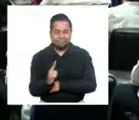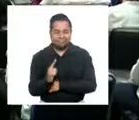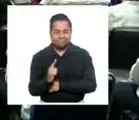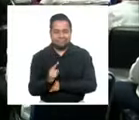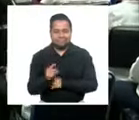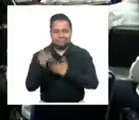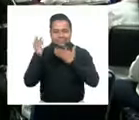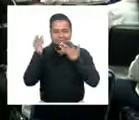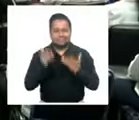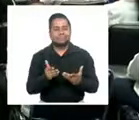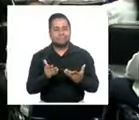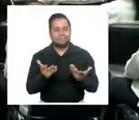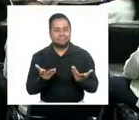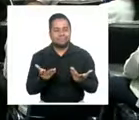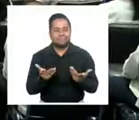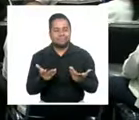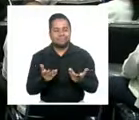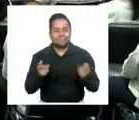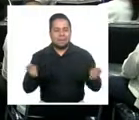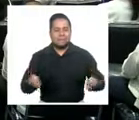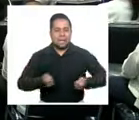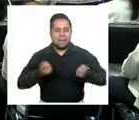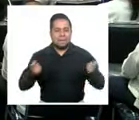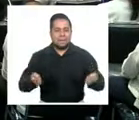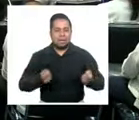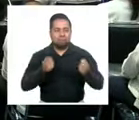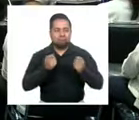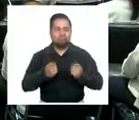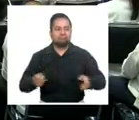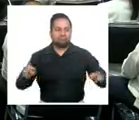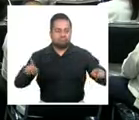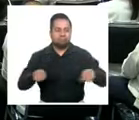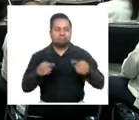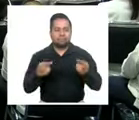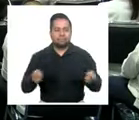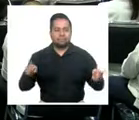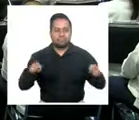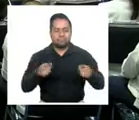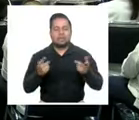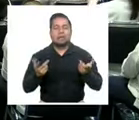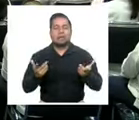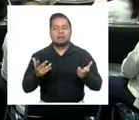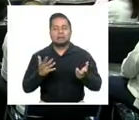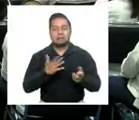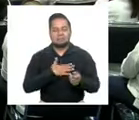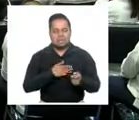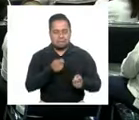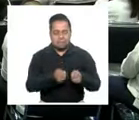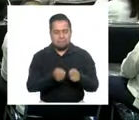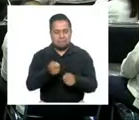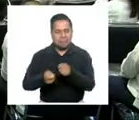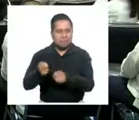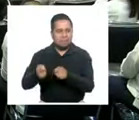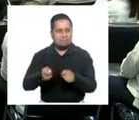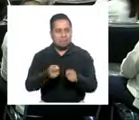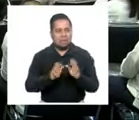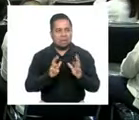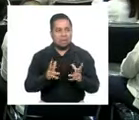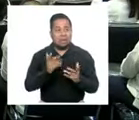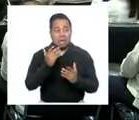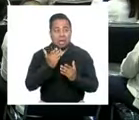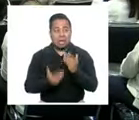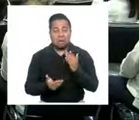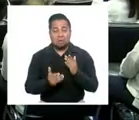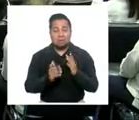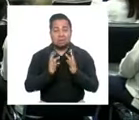Llegaban nuestra banda de música, nuestra propia marimba. Ahora ya los